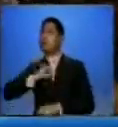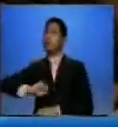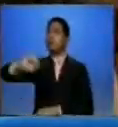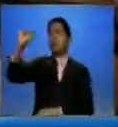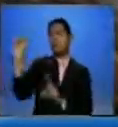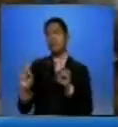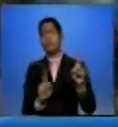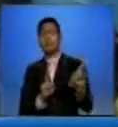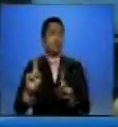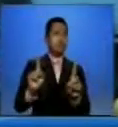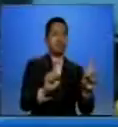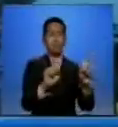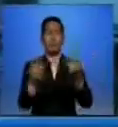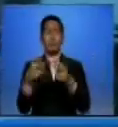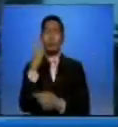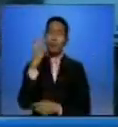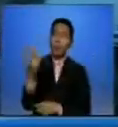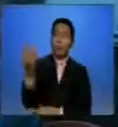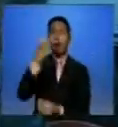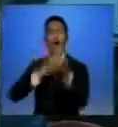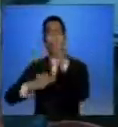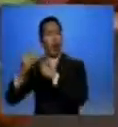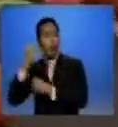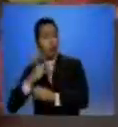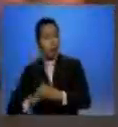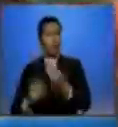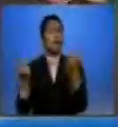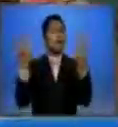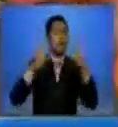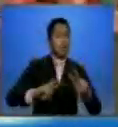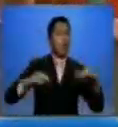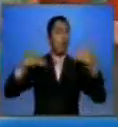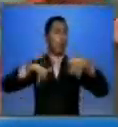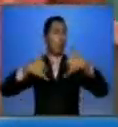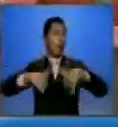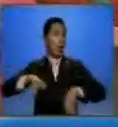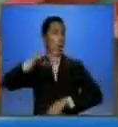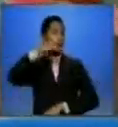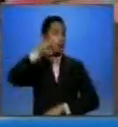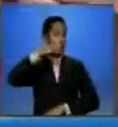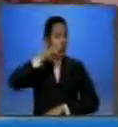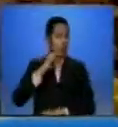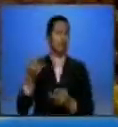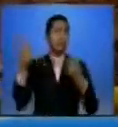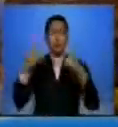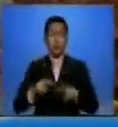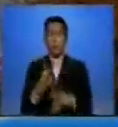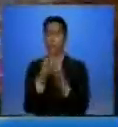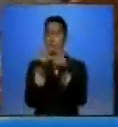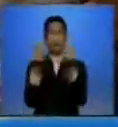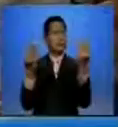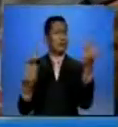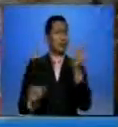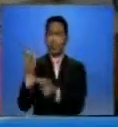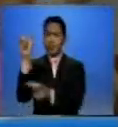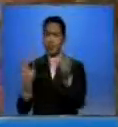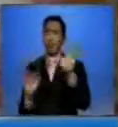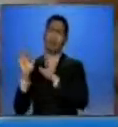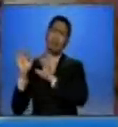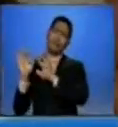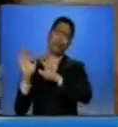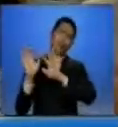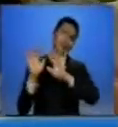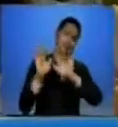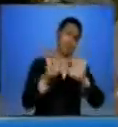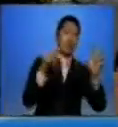lugar. Vemos los puestos de comida, vemos también que hay juegos para niños y muchísimas personas están congregadas acá